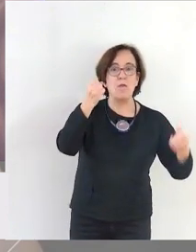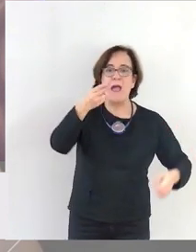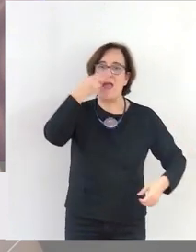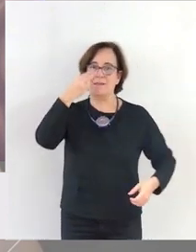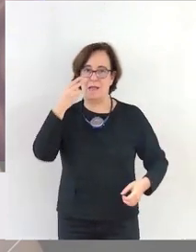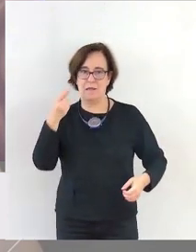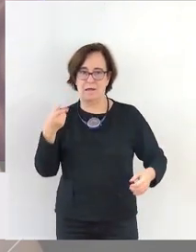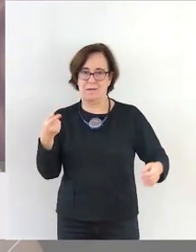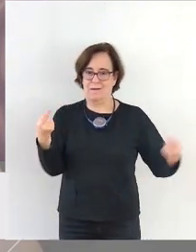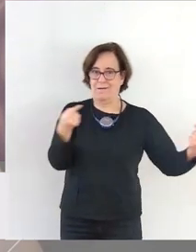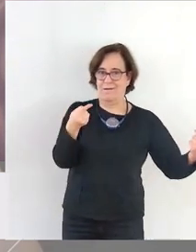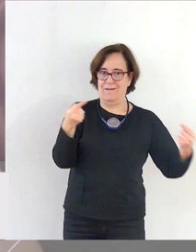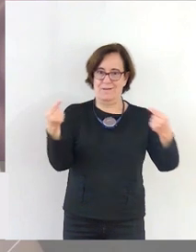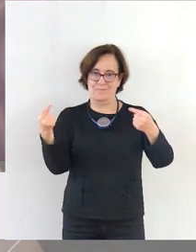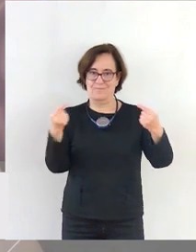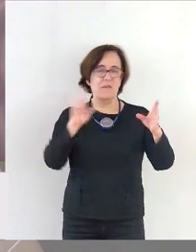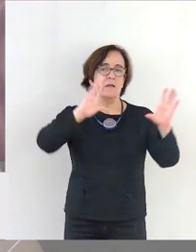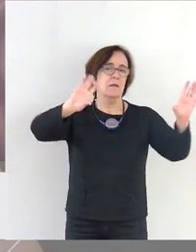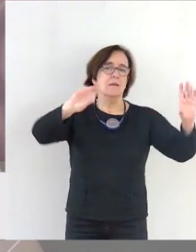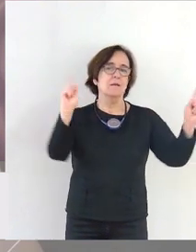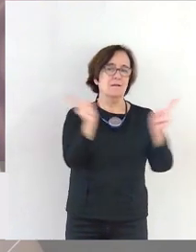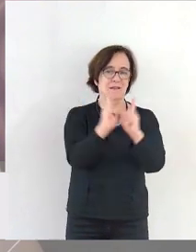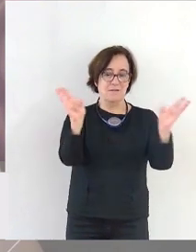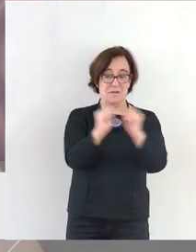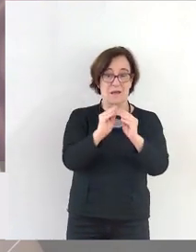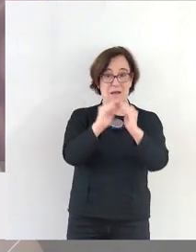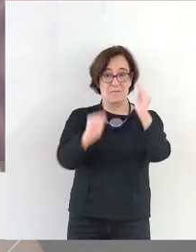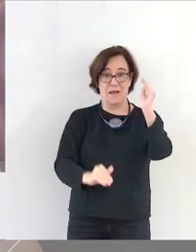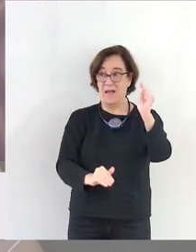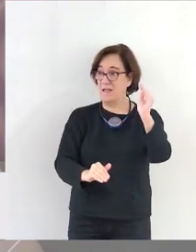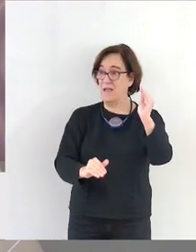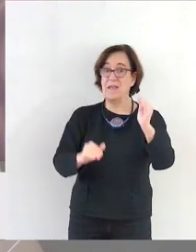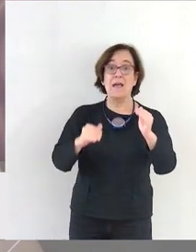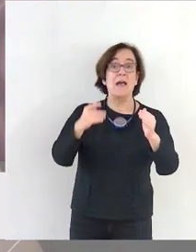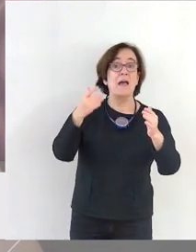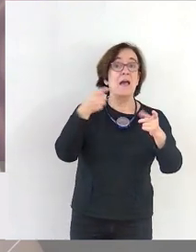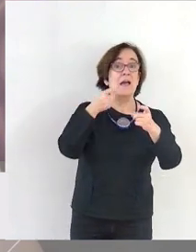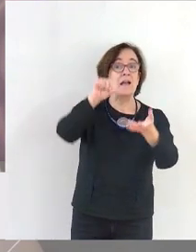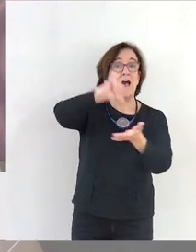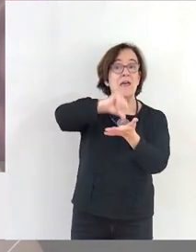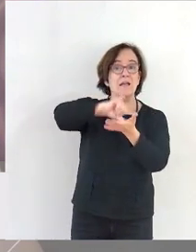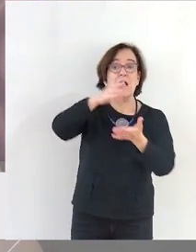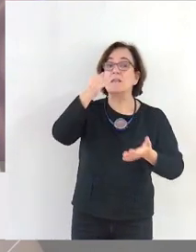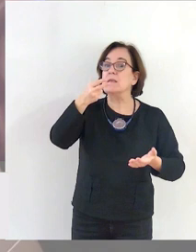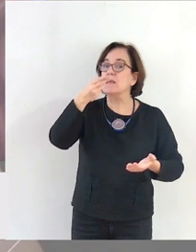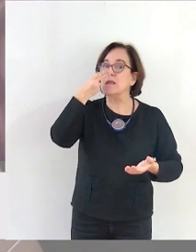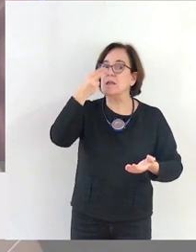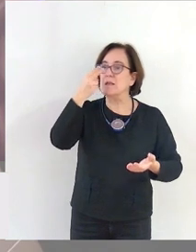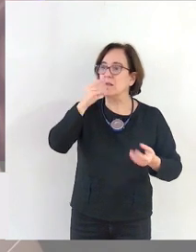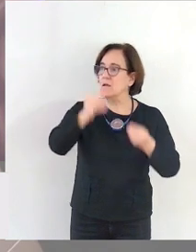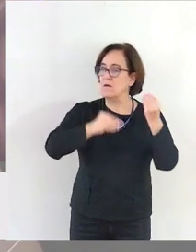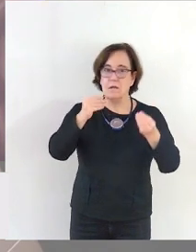intereses simplificando mucho lo que había por debajo de la guerra de Irak fueron unos intereses que tenían que ver con la industria